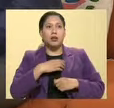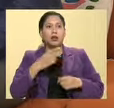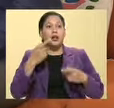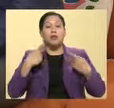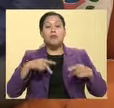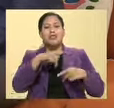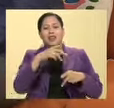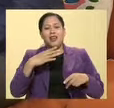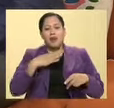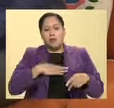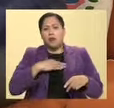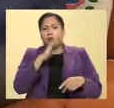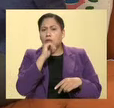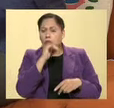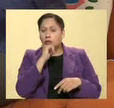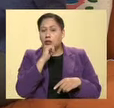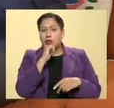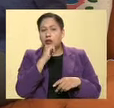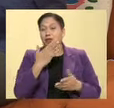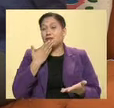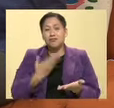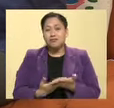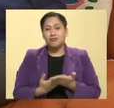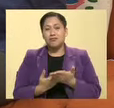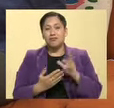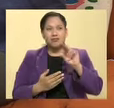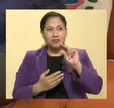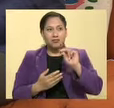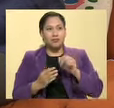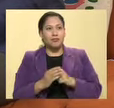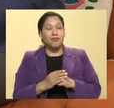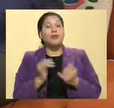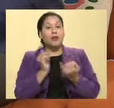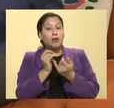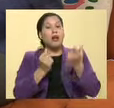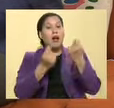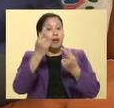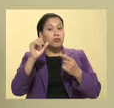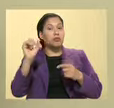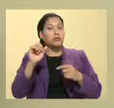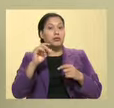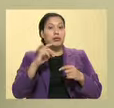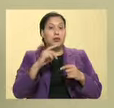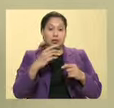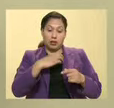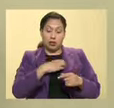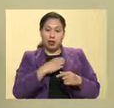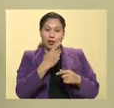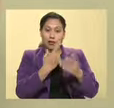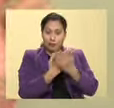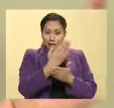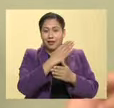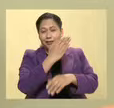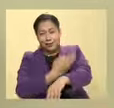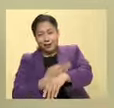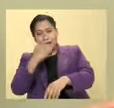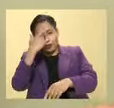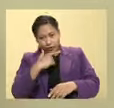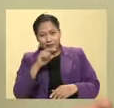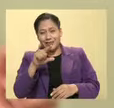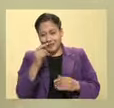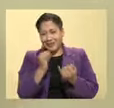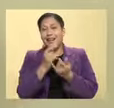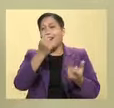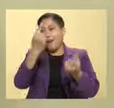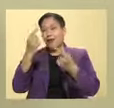cae bien. No, bueno, pues, exacto. Una gente estreñida nunca cae bien. Y algunos tenemos la suerte de dos o tres veces al día. ¿Eh? Sí, somos pocos, ¿verdad?